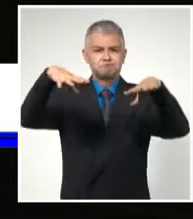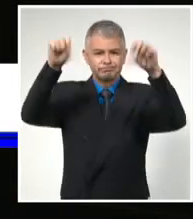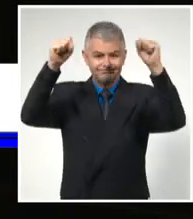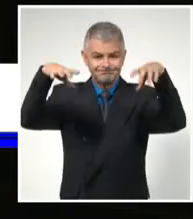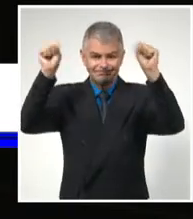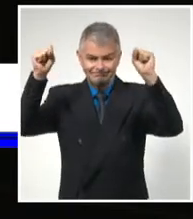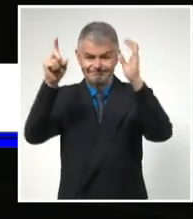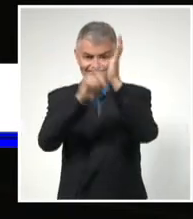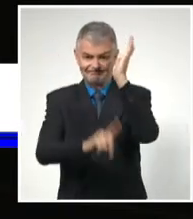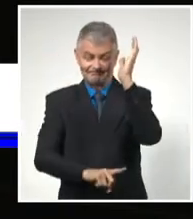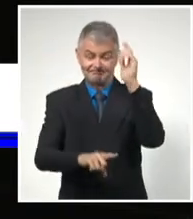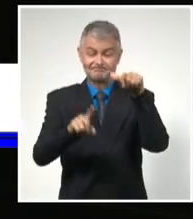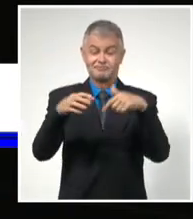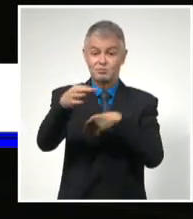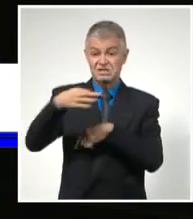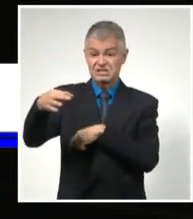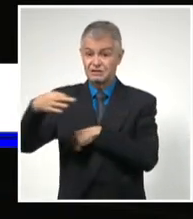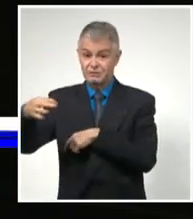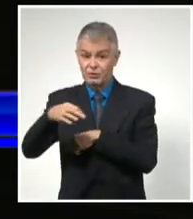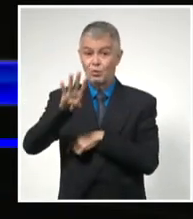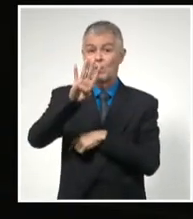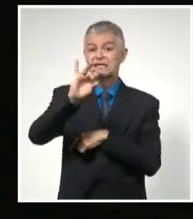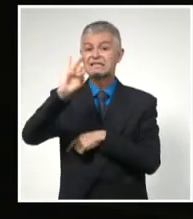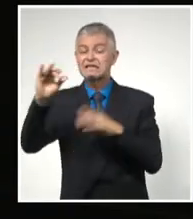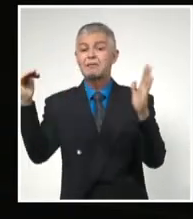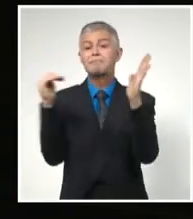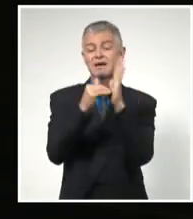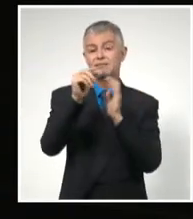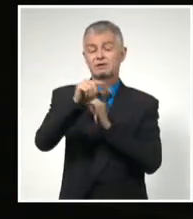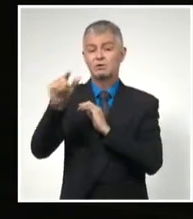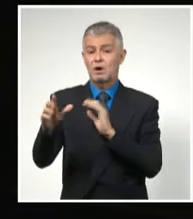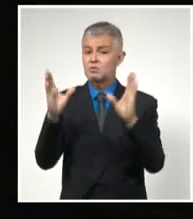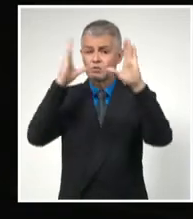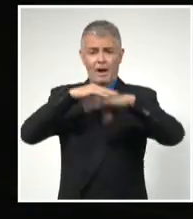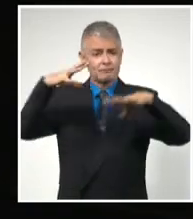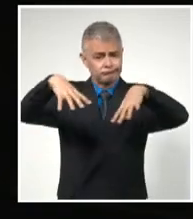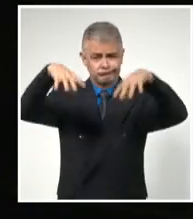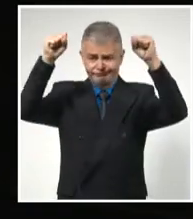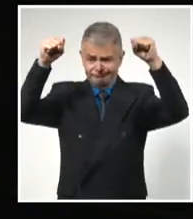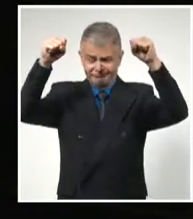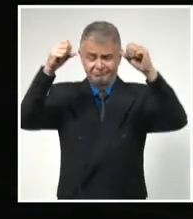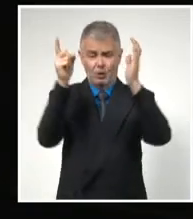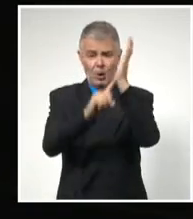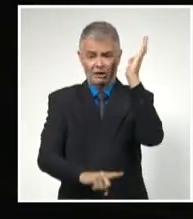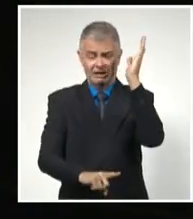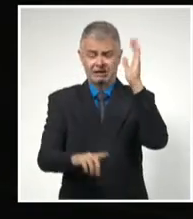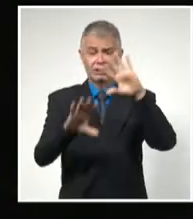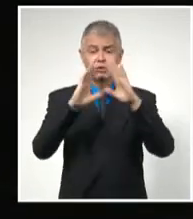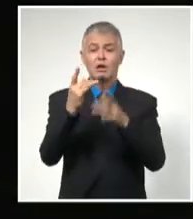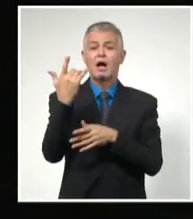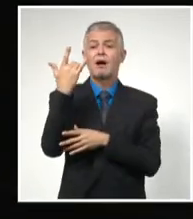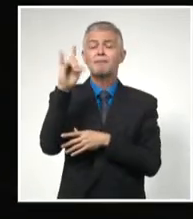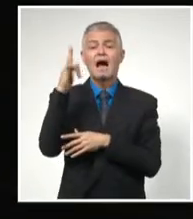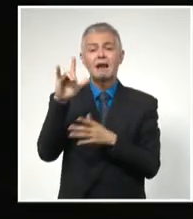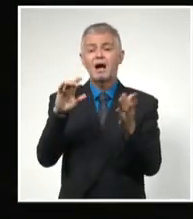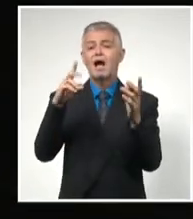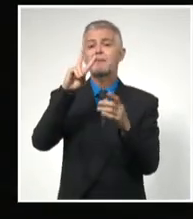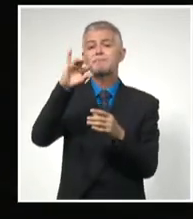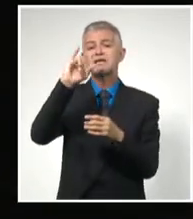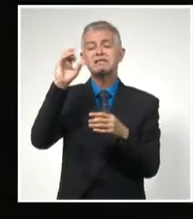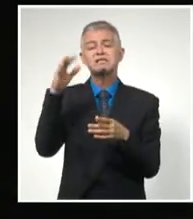de Vuelta Abajo y más de 47.000 clientes prescinden del servicio, entre ellos todos los residentes de La Palma y Viñales. Unas